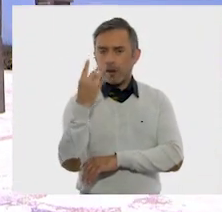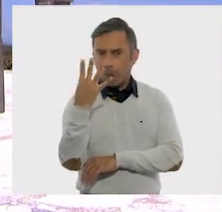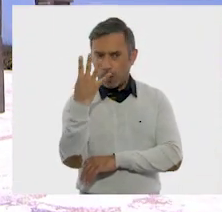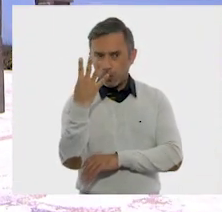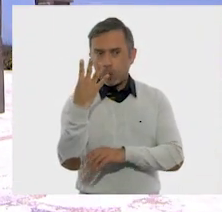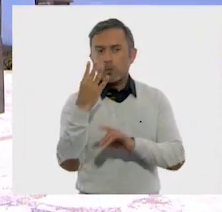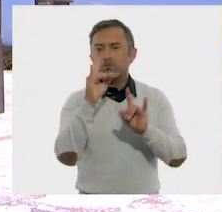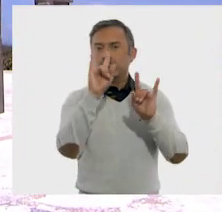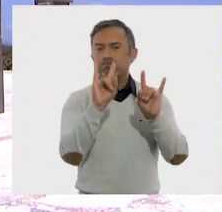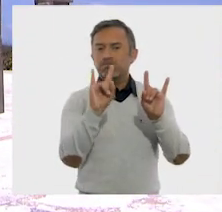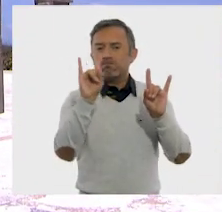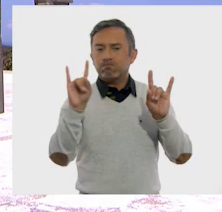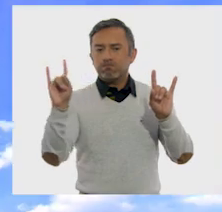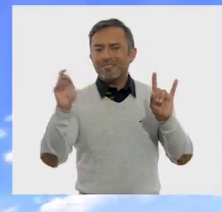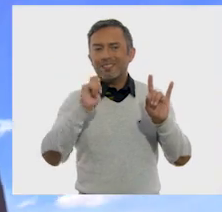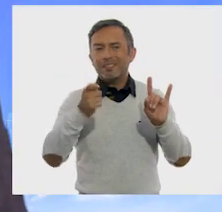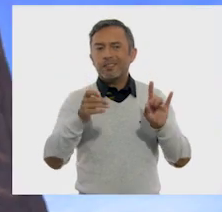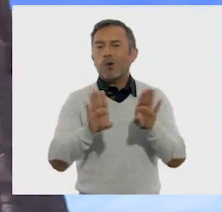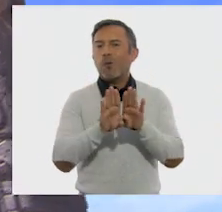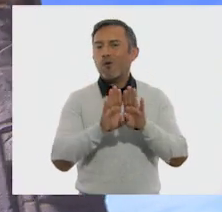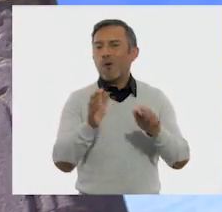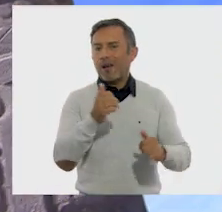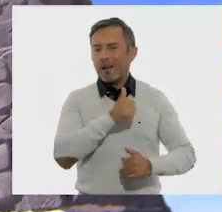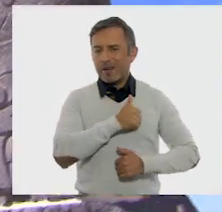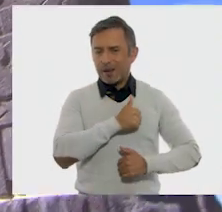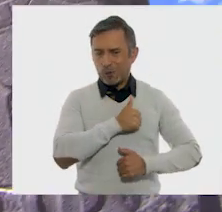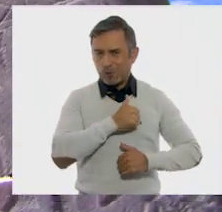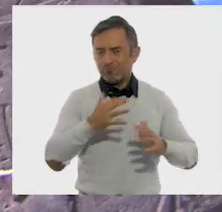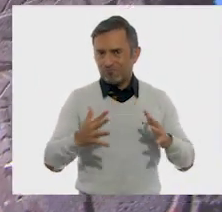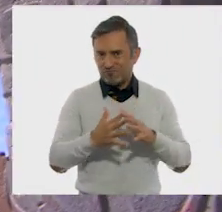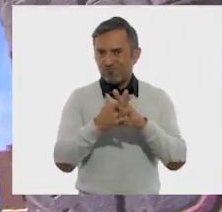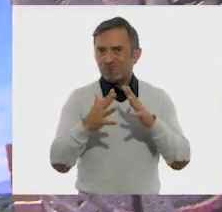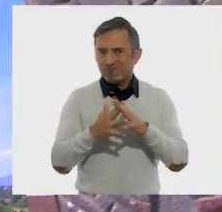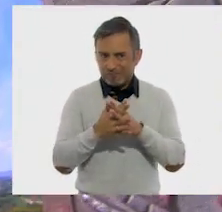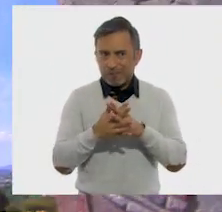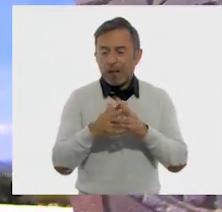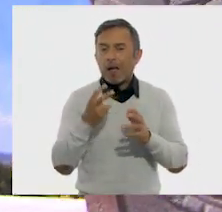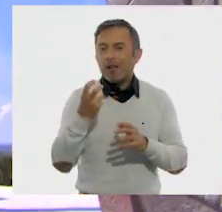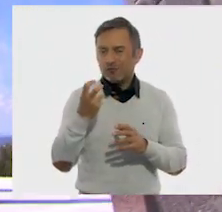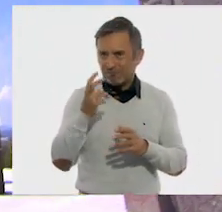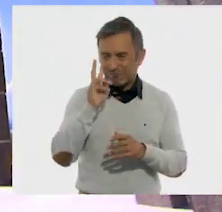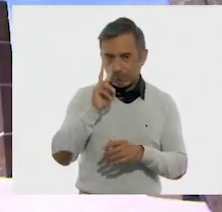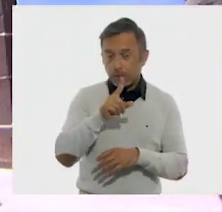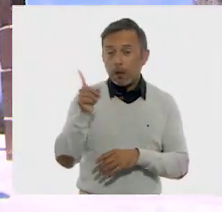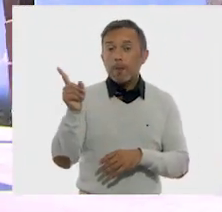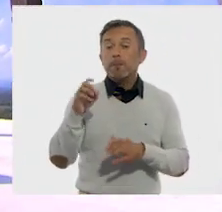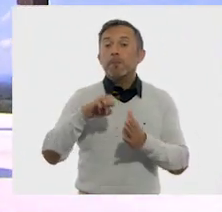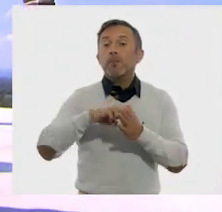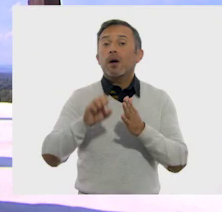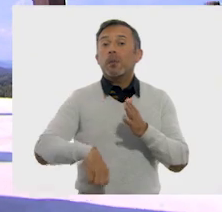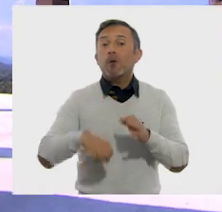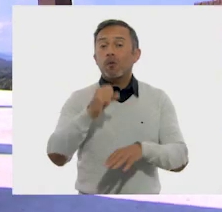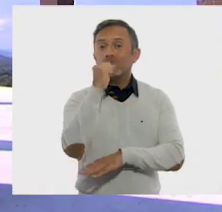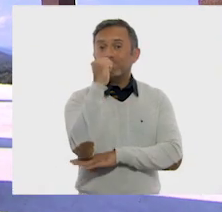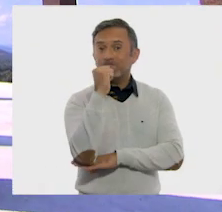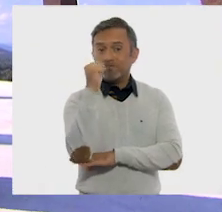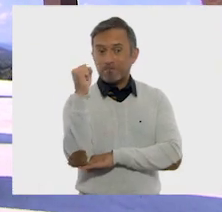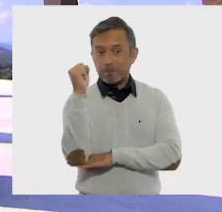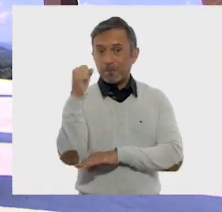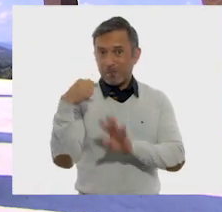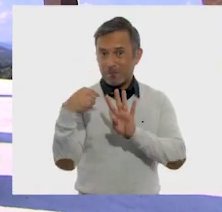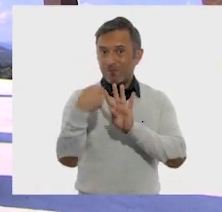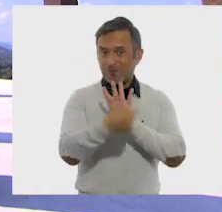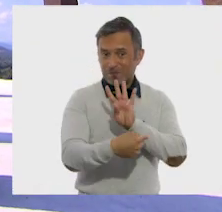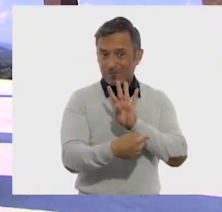de guerreros. ¿Qué es lo que vemos precisamente de estas representaciones que vemos aquí, no? Por ejemplo, si vemos el que tenemos en la parte de mi